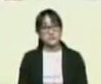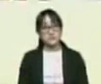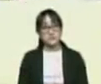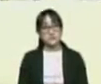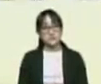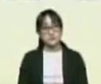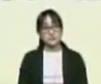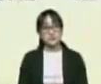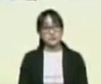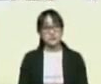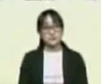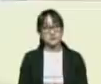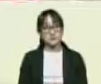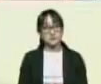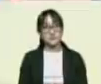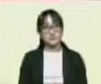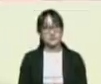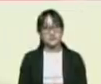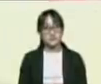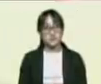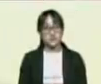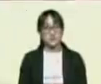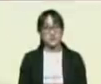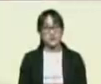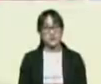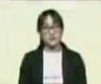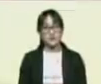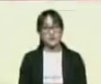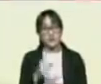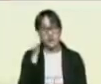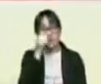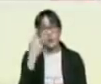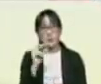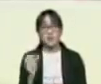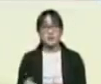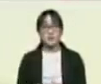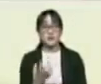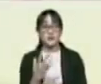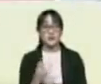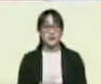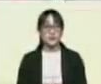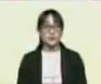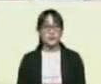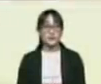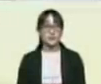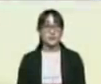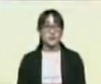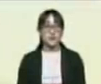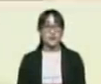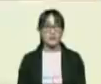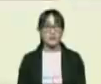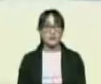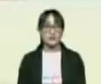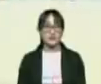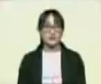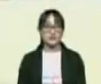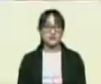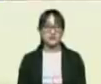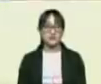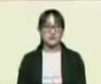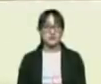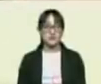el gran triunfo del domingo 20 de mayo, que desde ya, desde Bolívar, yo